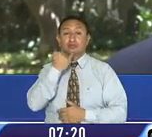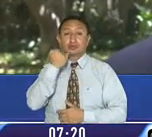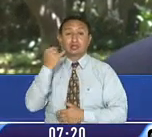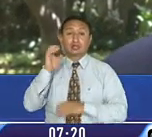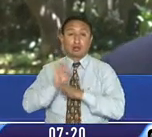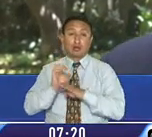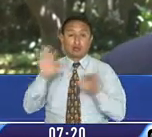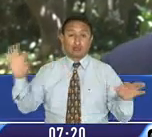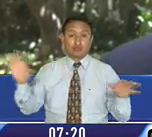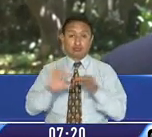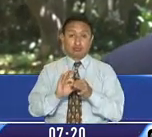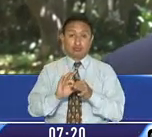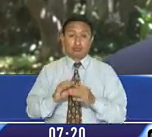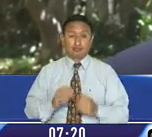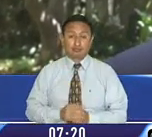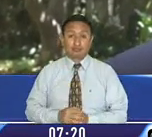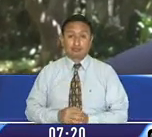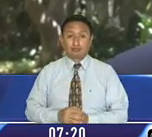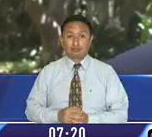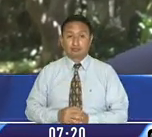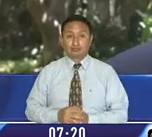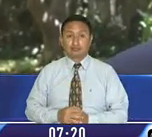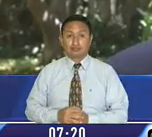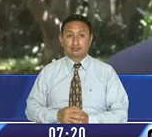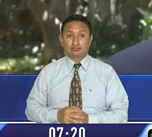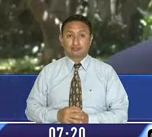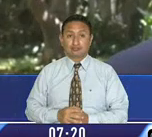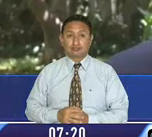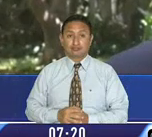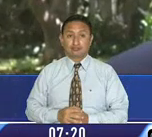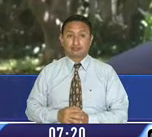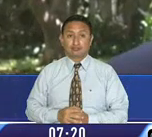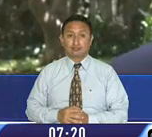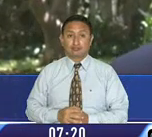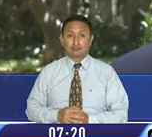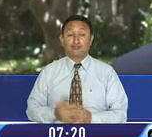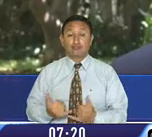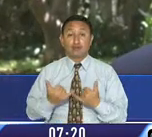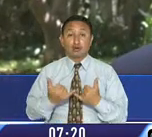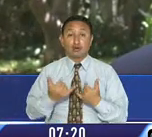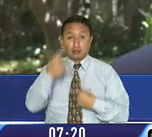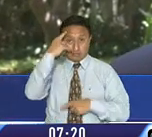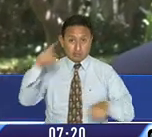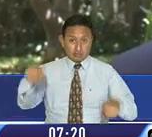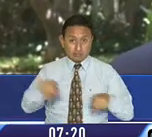Ecuador, un MOU que vamos a actualizarlo y vamos